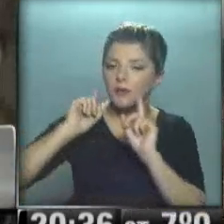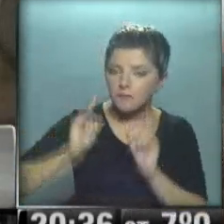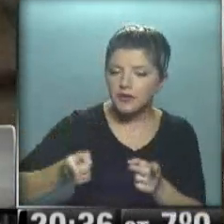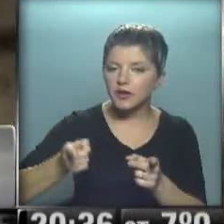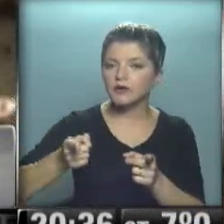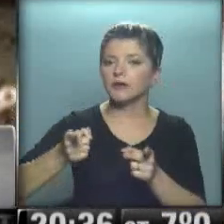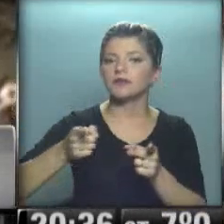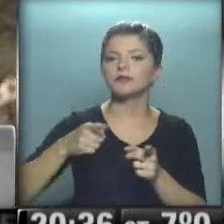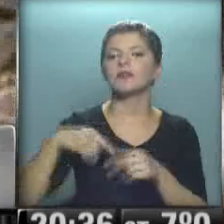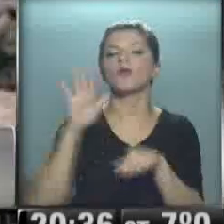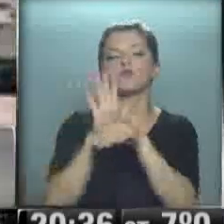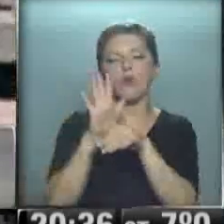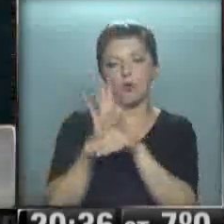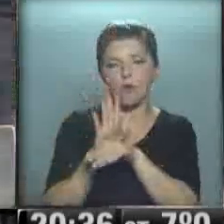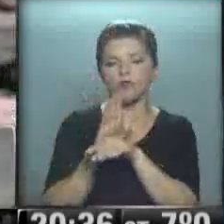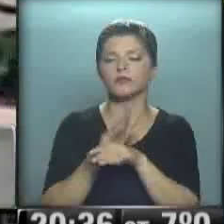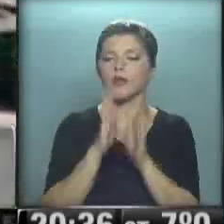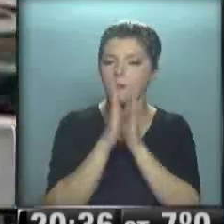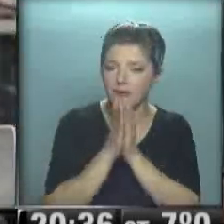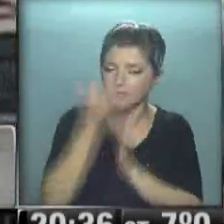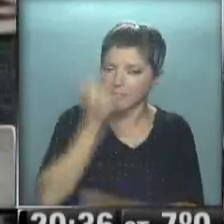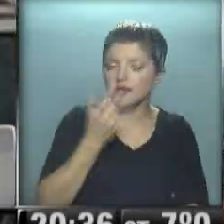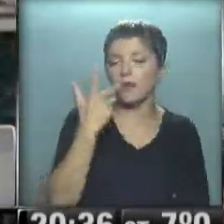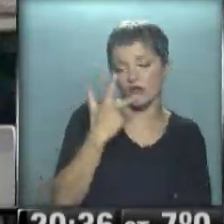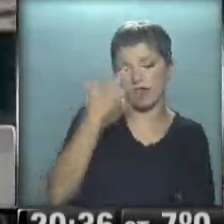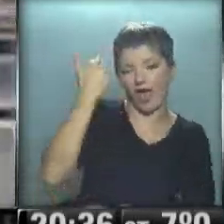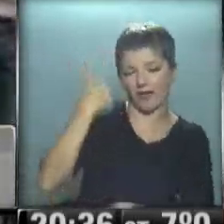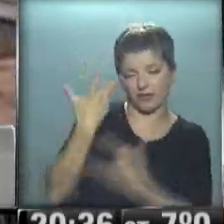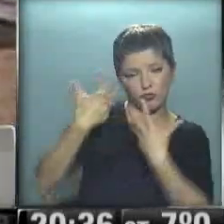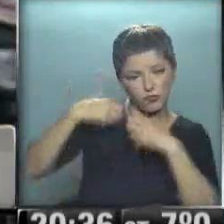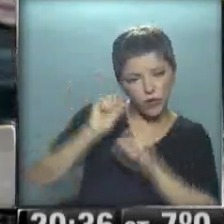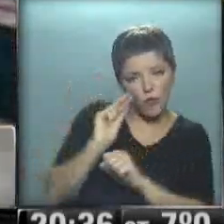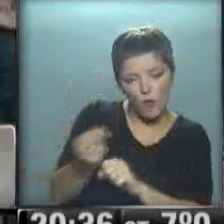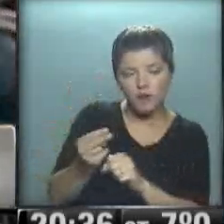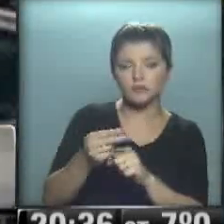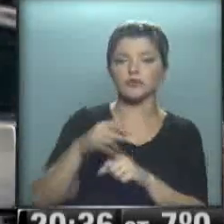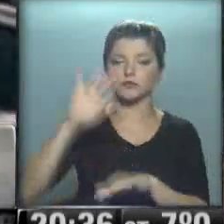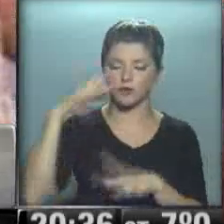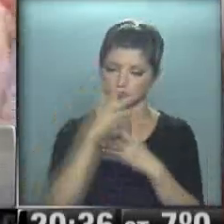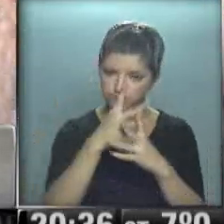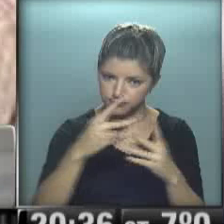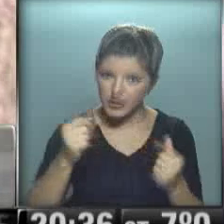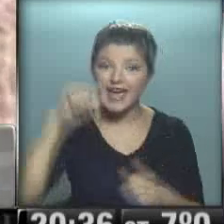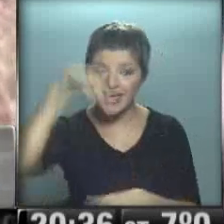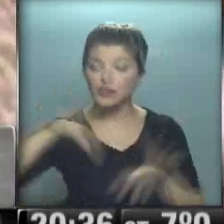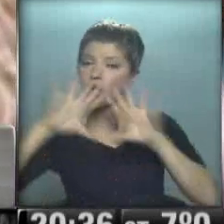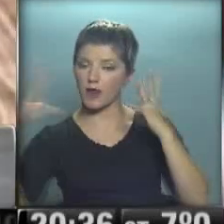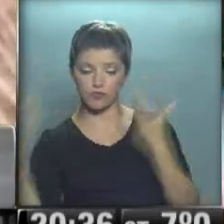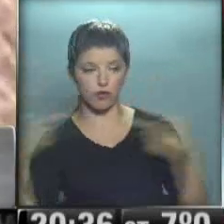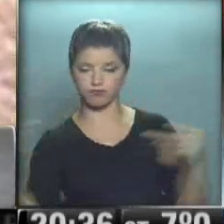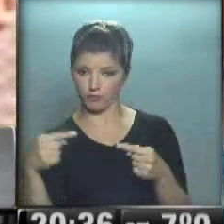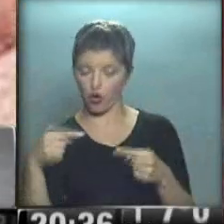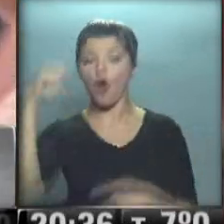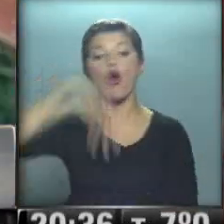multitudinario funeral en Tel Aviv para despedir a los tres adolescentes secuestrados y asesinados, hecho que fue repudiado mundialmente. Estados